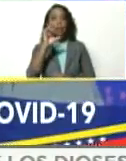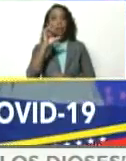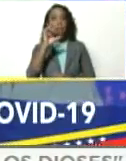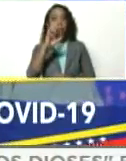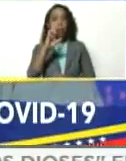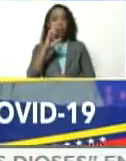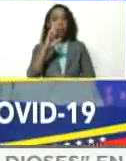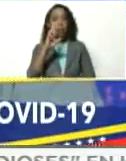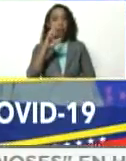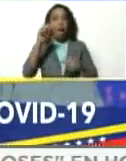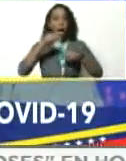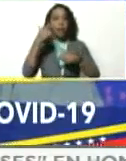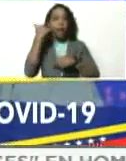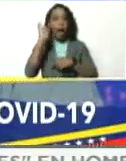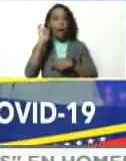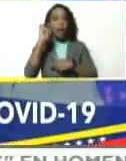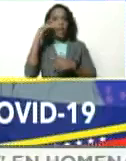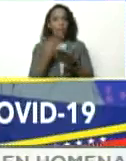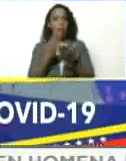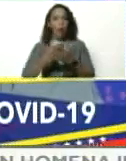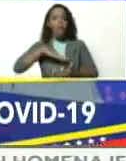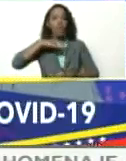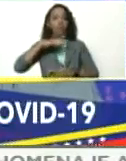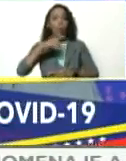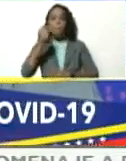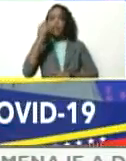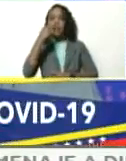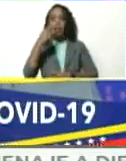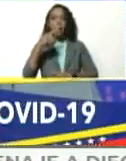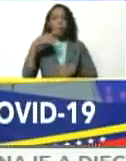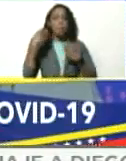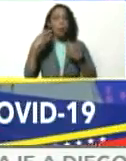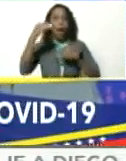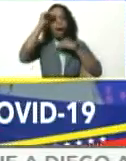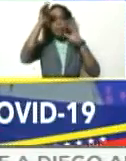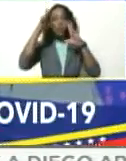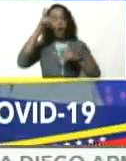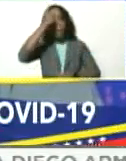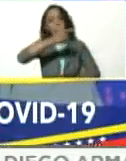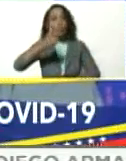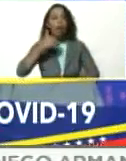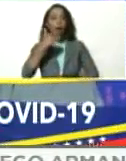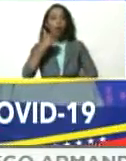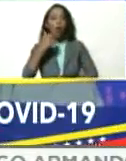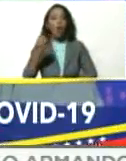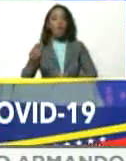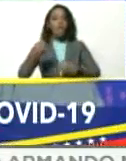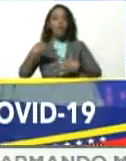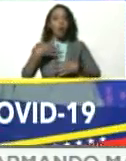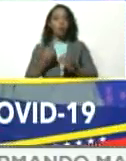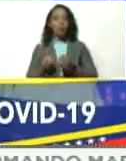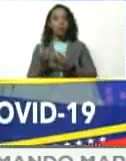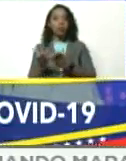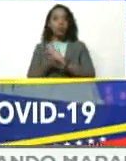Aquí está. Tenemos suficientes dosis para atender a las personas enfermas del coronavirus.